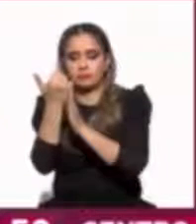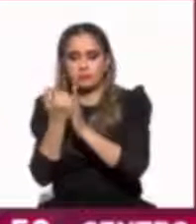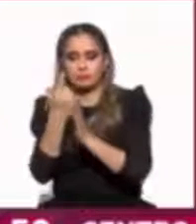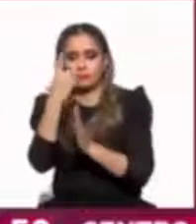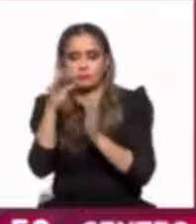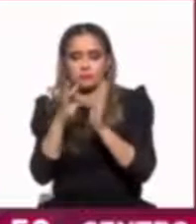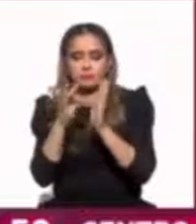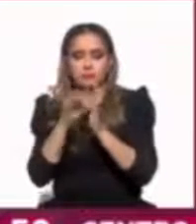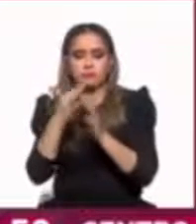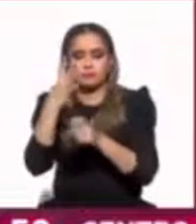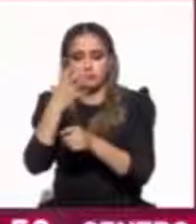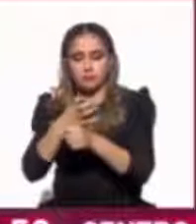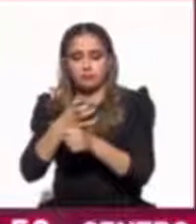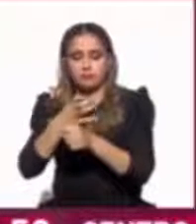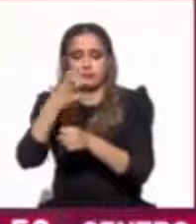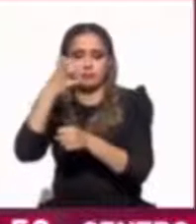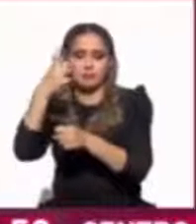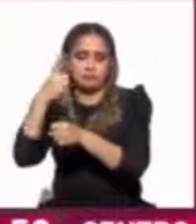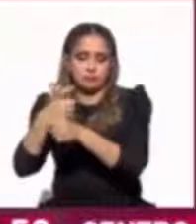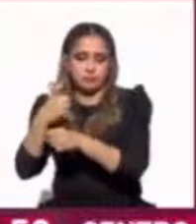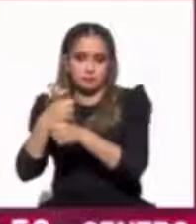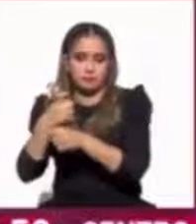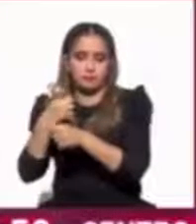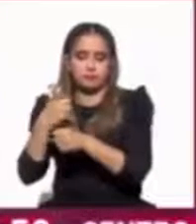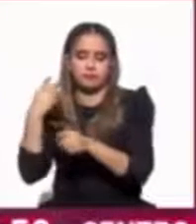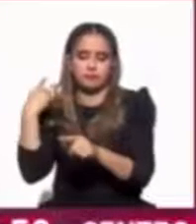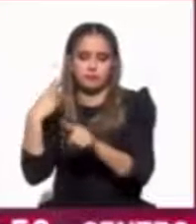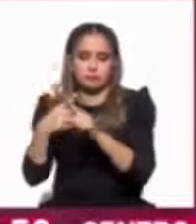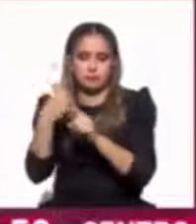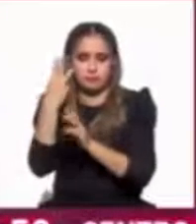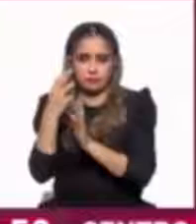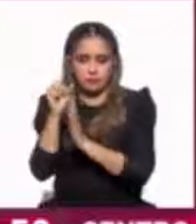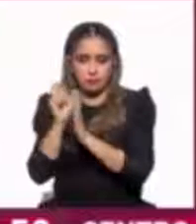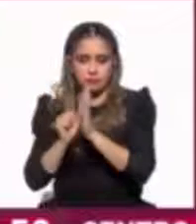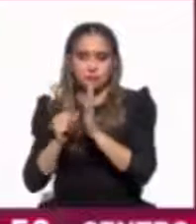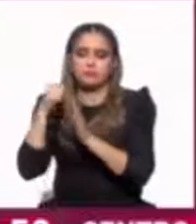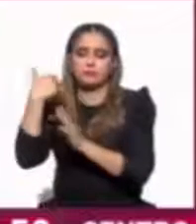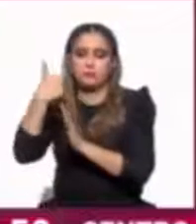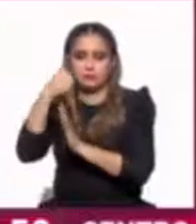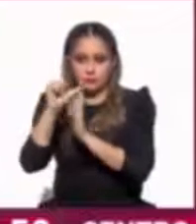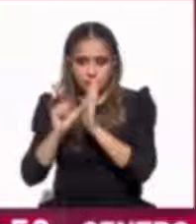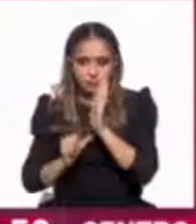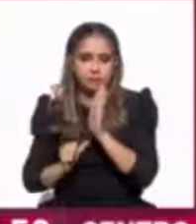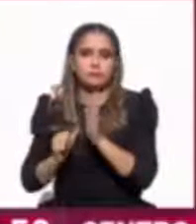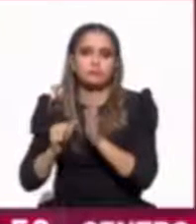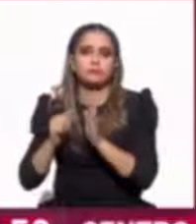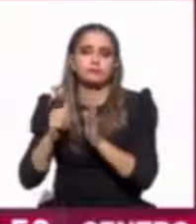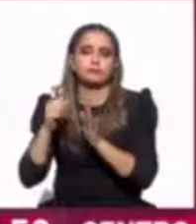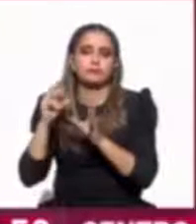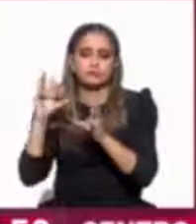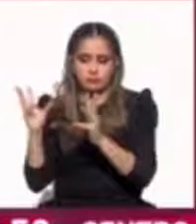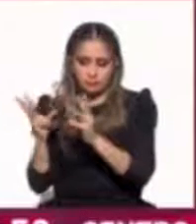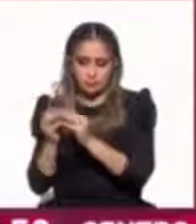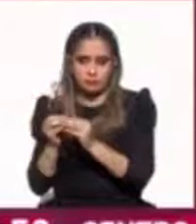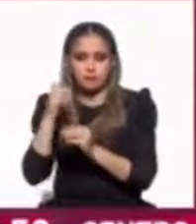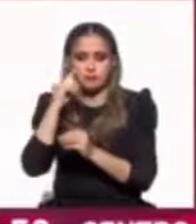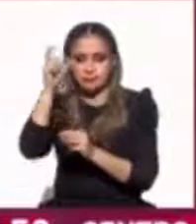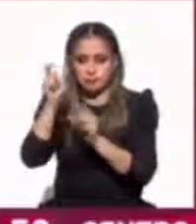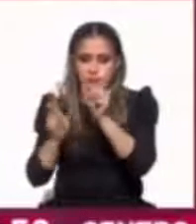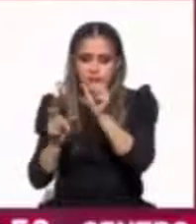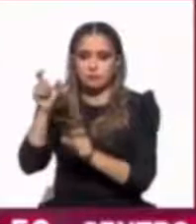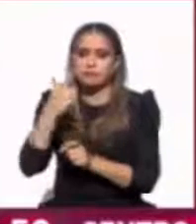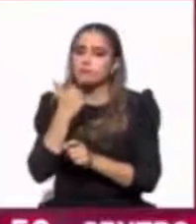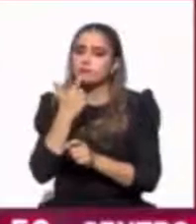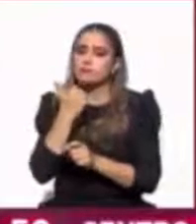del cuarto al primer trimestre, pero el impacto de la pandemia, que es lo que podemos ver en estas barras en rojo,